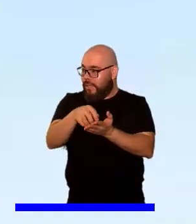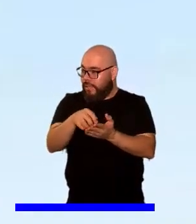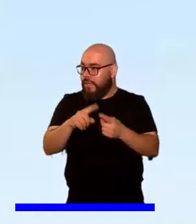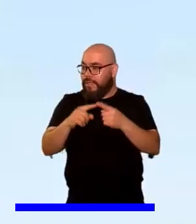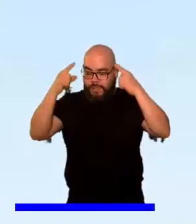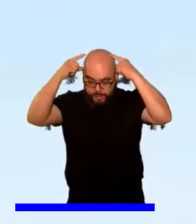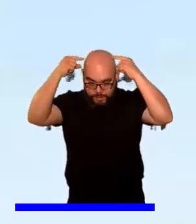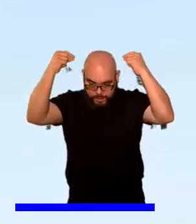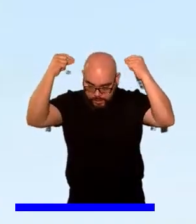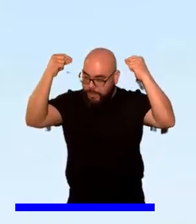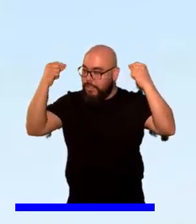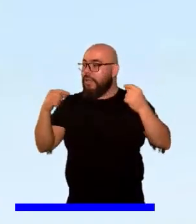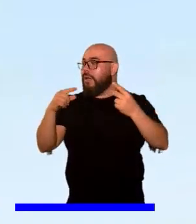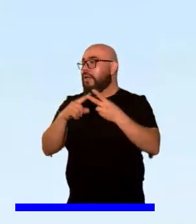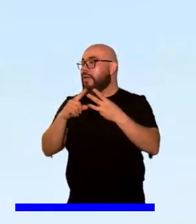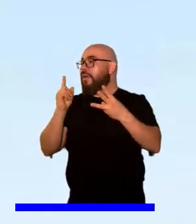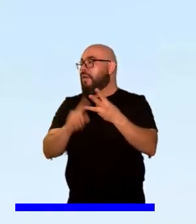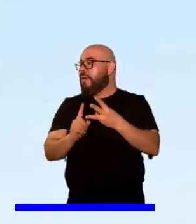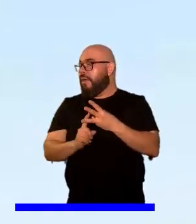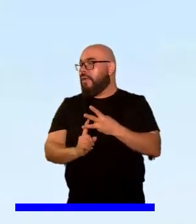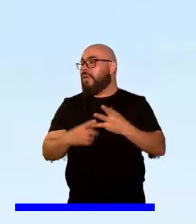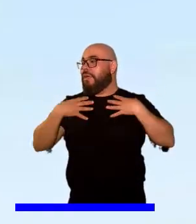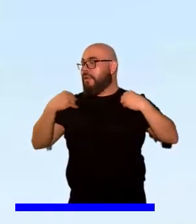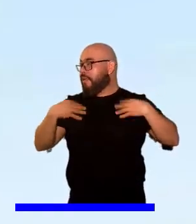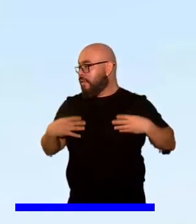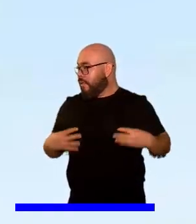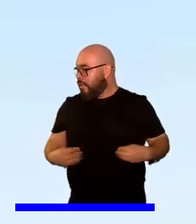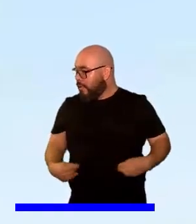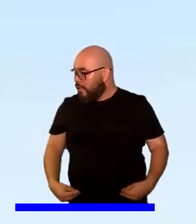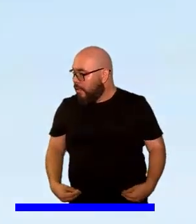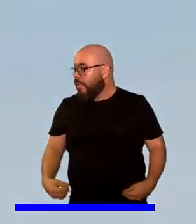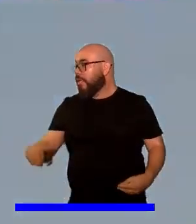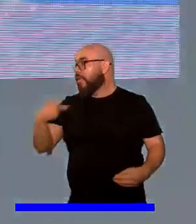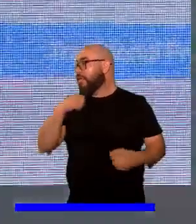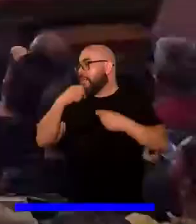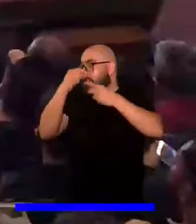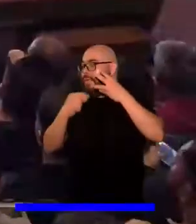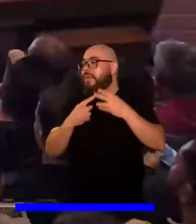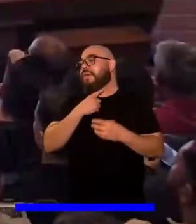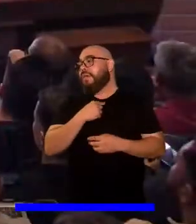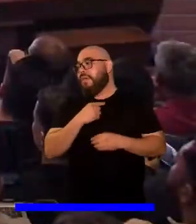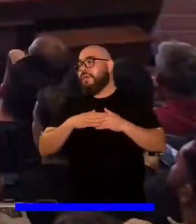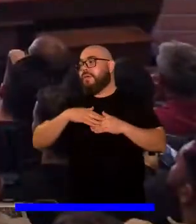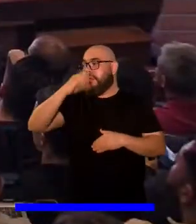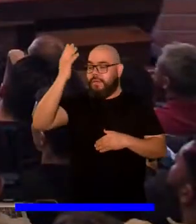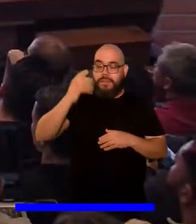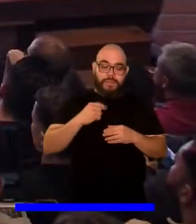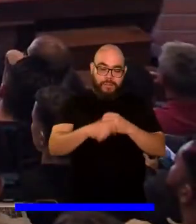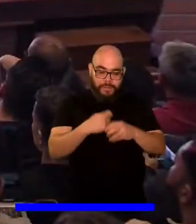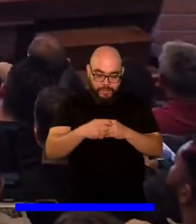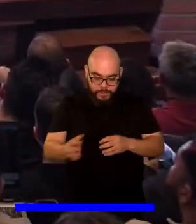2 orejas, generalmente, que tiene pelaje, y que le gusta mucho jugar con la madeja, con